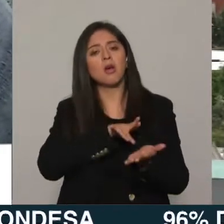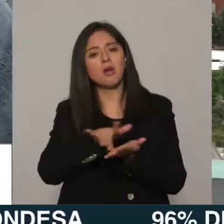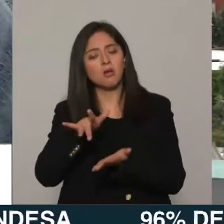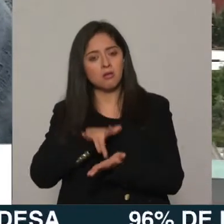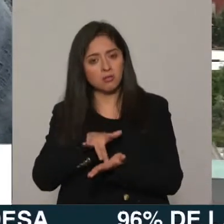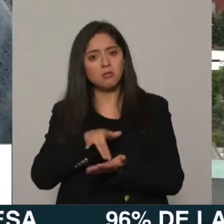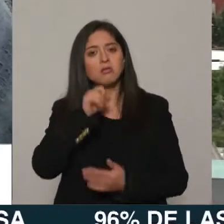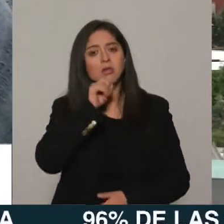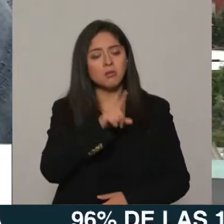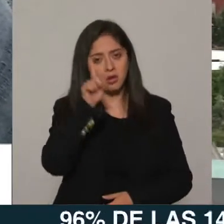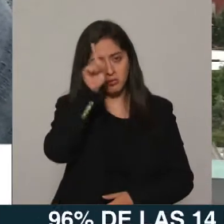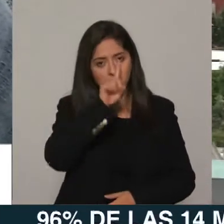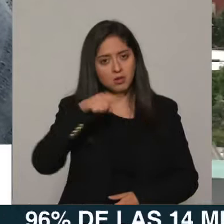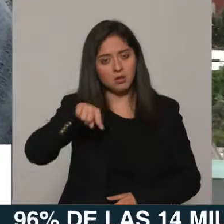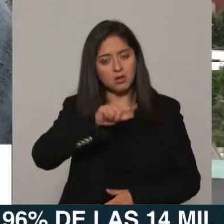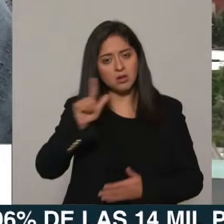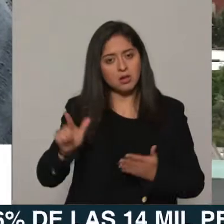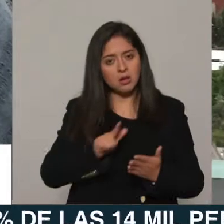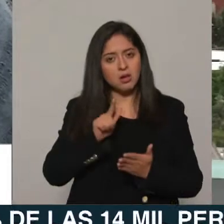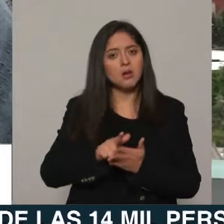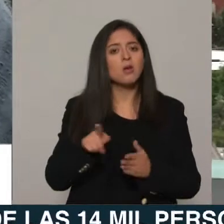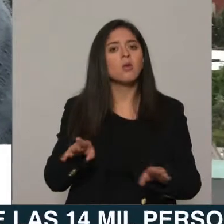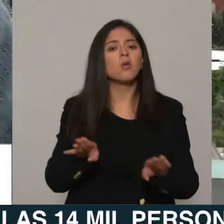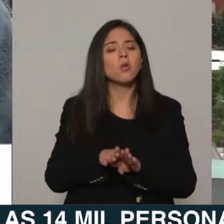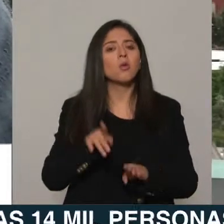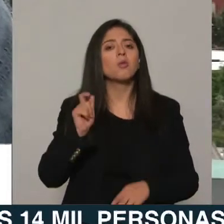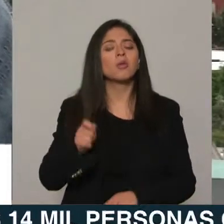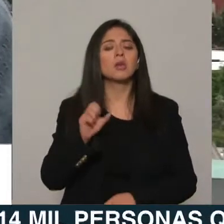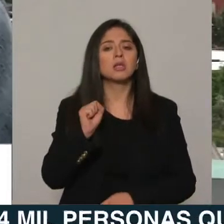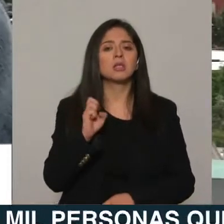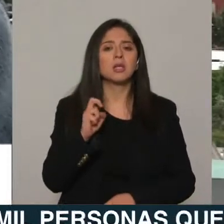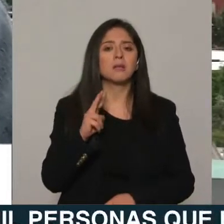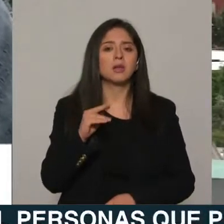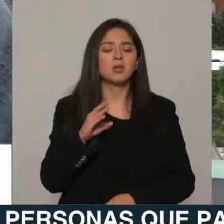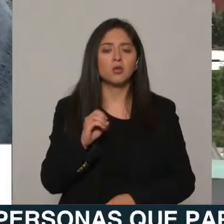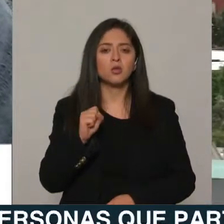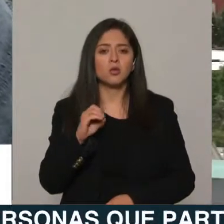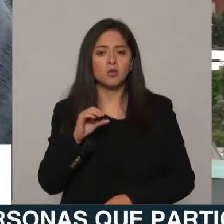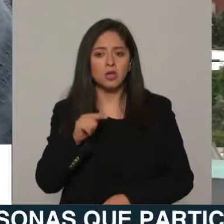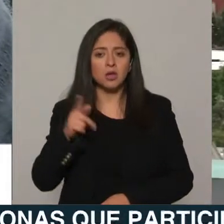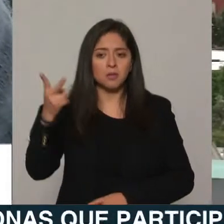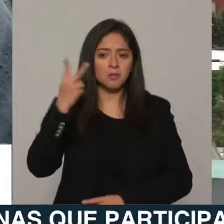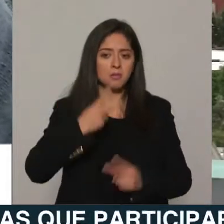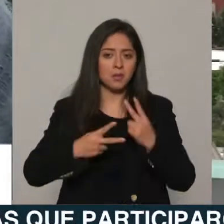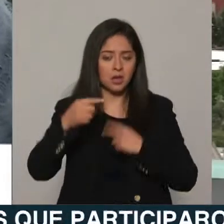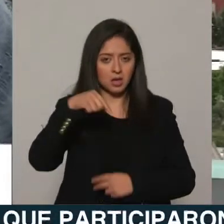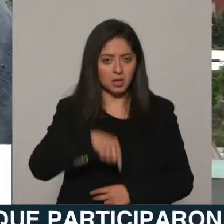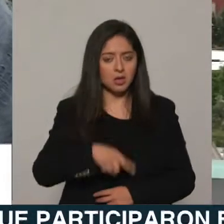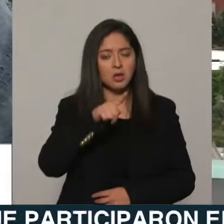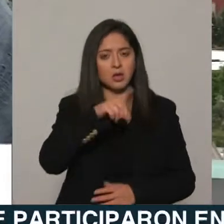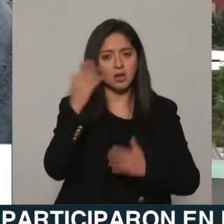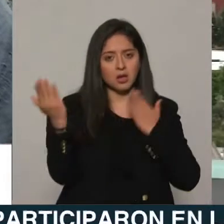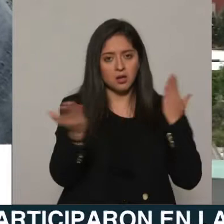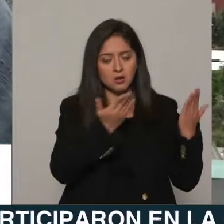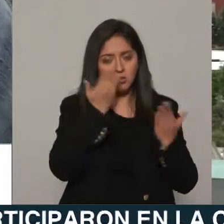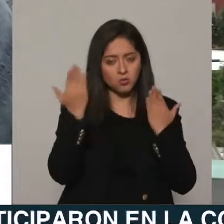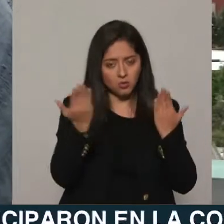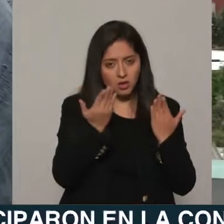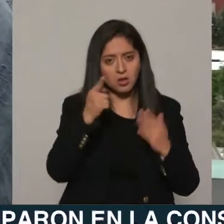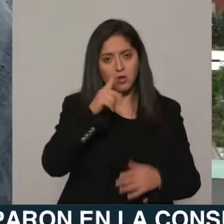y asesoría legal a través del servicio social que vienen a ser estudiantes de